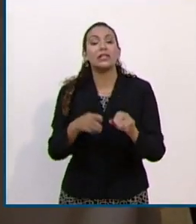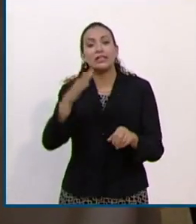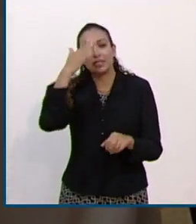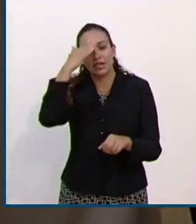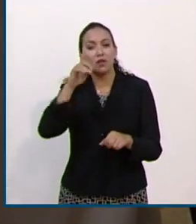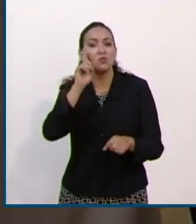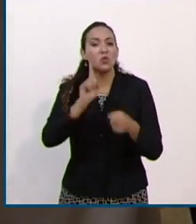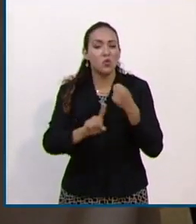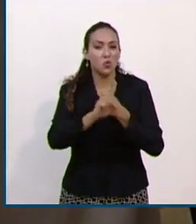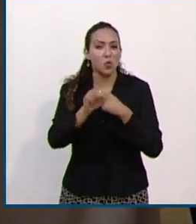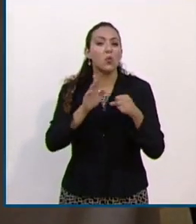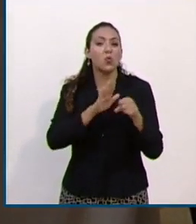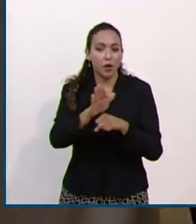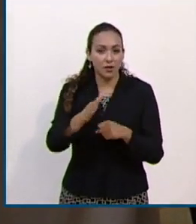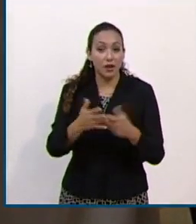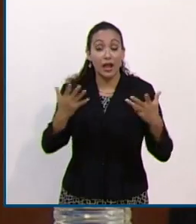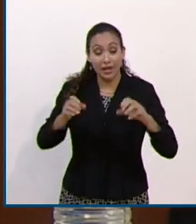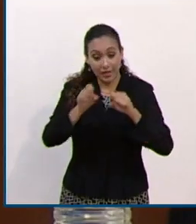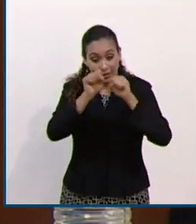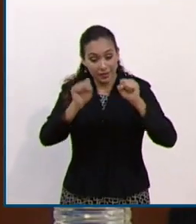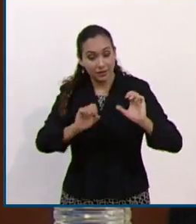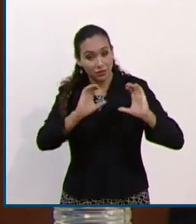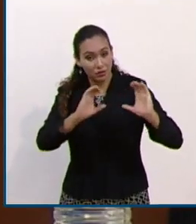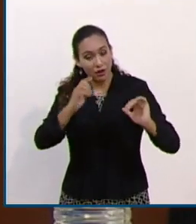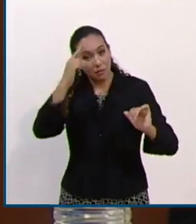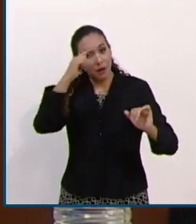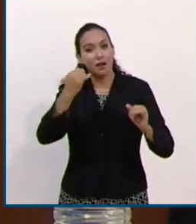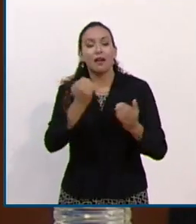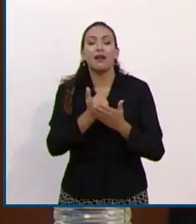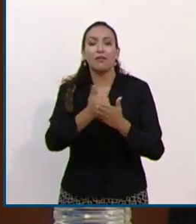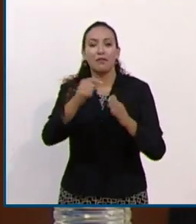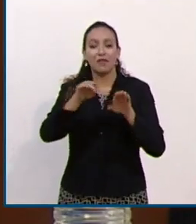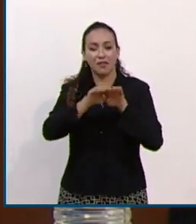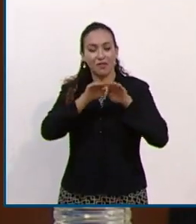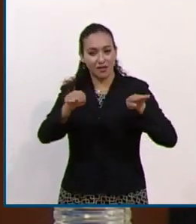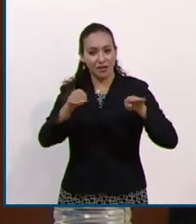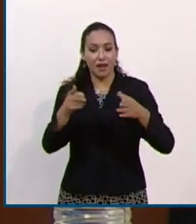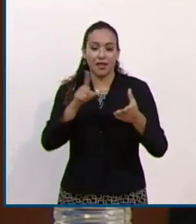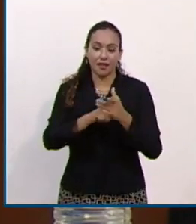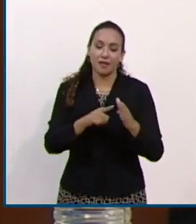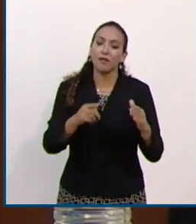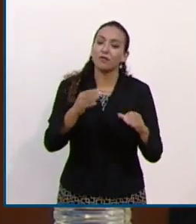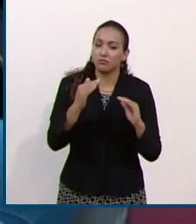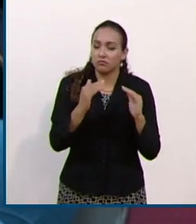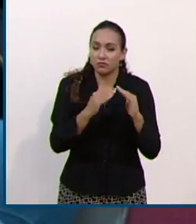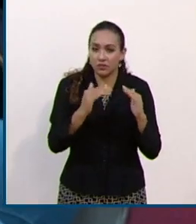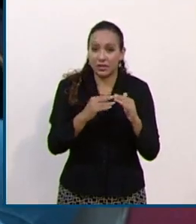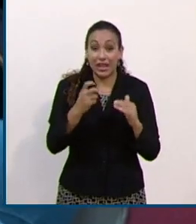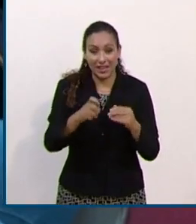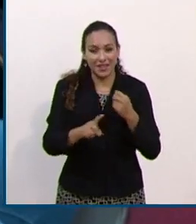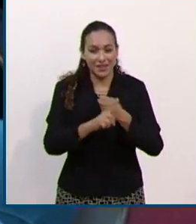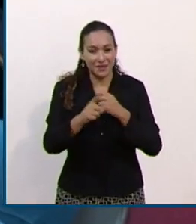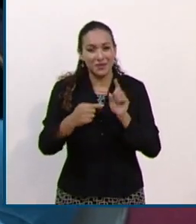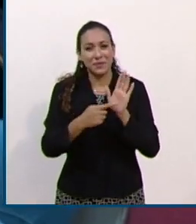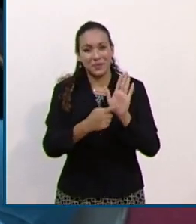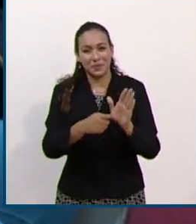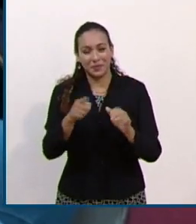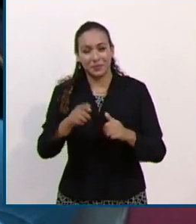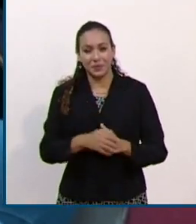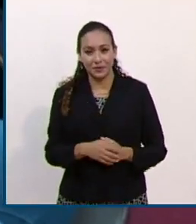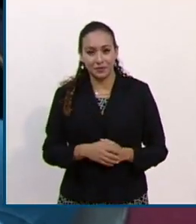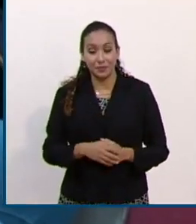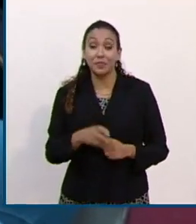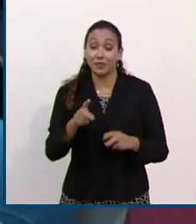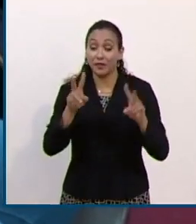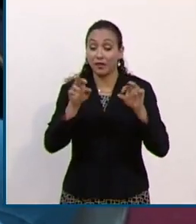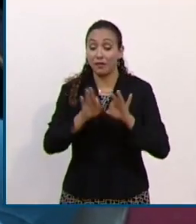desarrollar un sistema nacional de cuidados que permitan la igualdad al interior de los hogares, fueron desafíos que de igual forma se destacaron